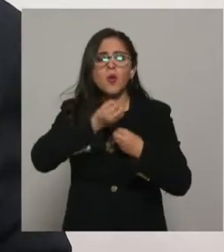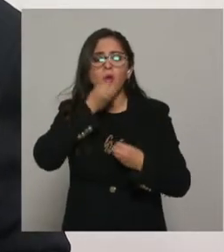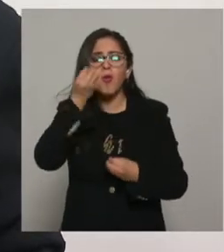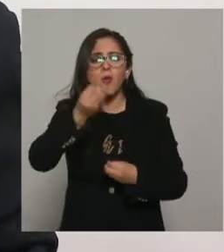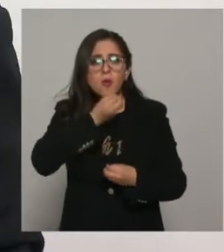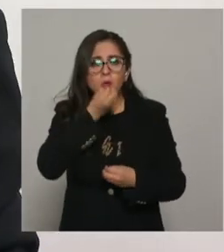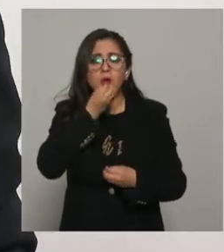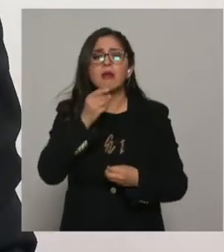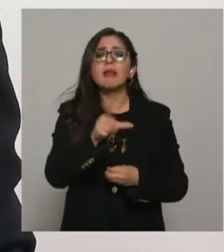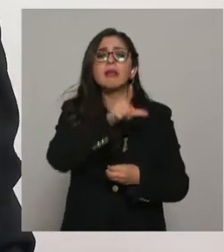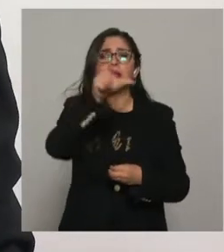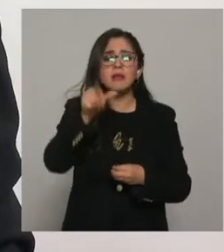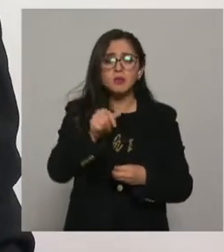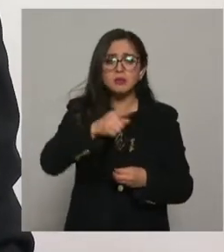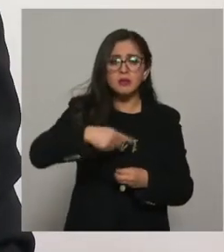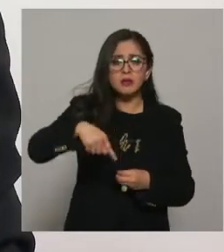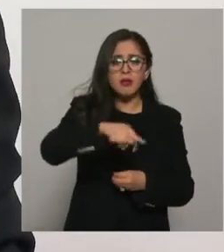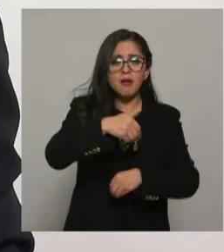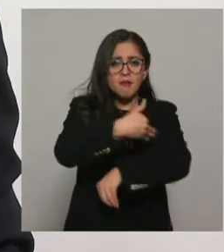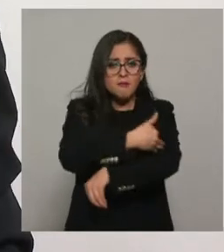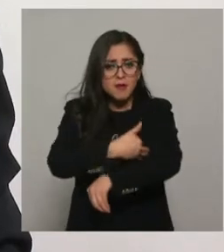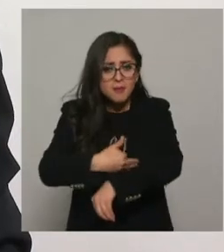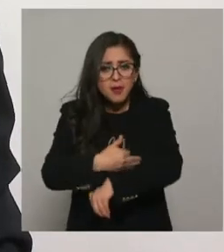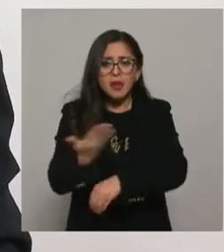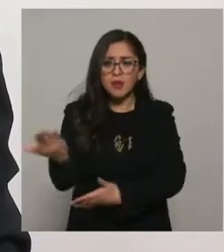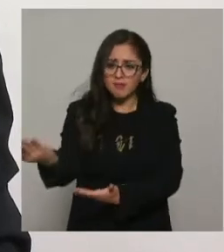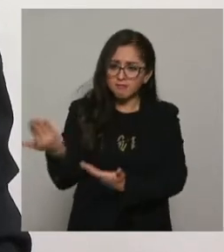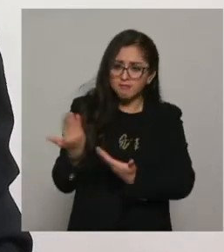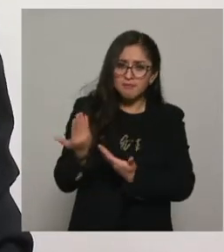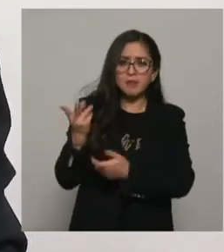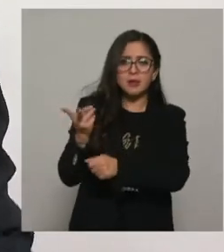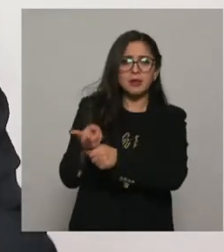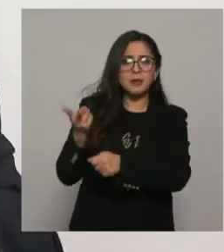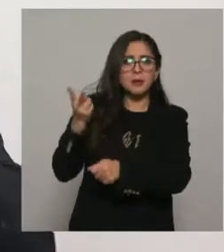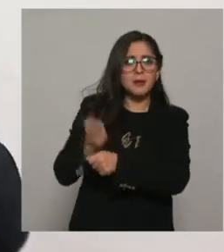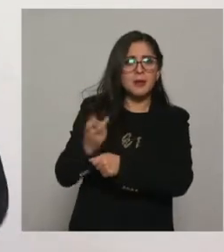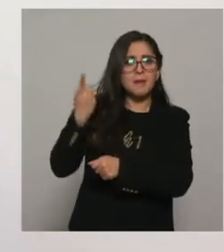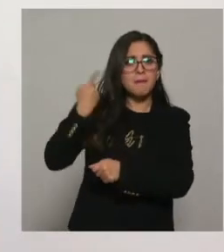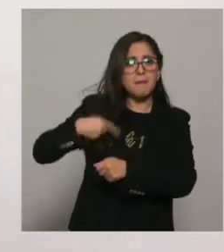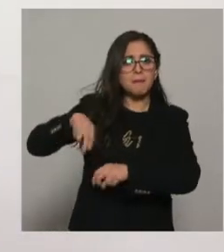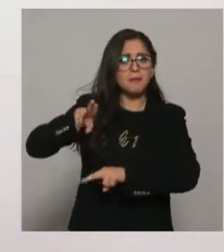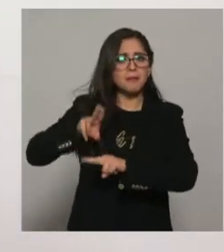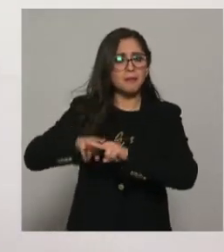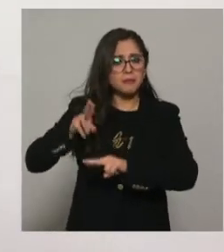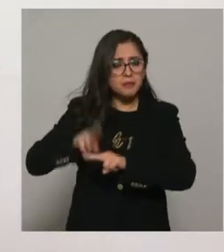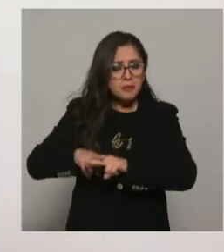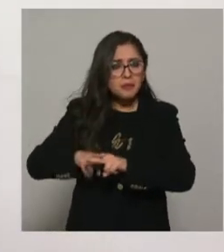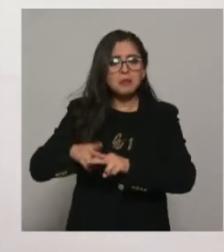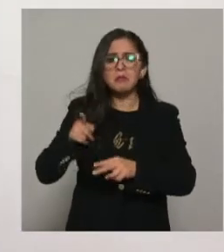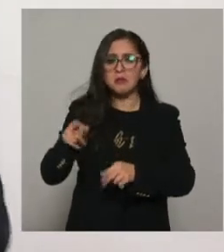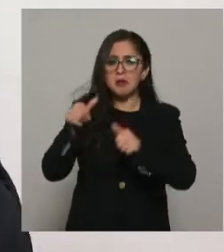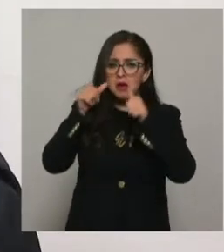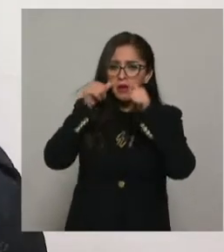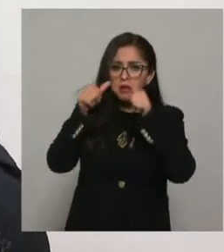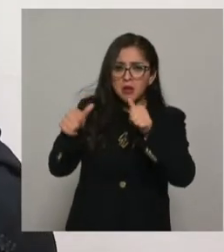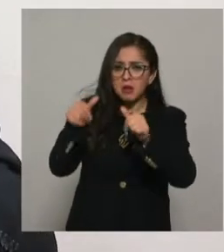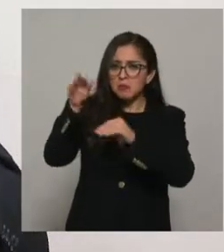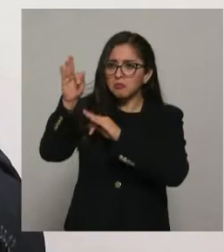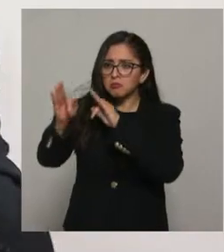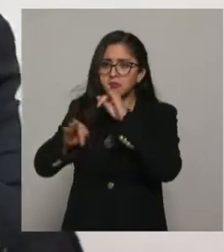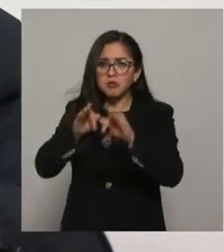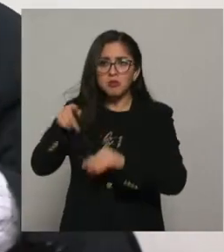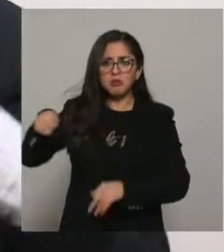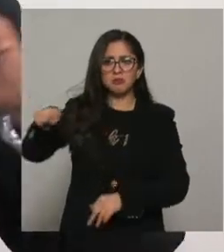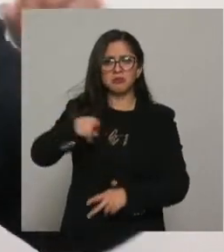familia la invita a sentarse y los atienden sin conocerlos. Y